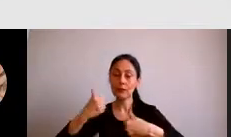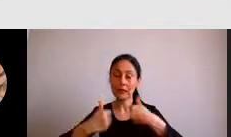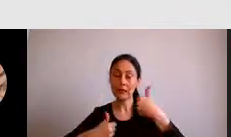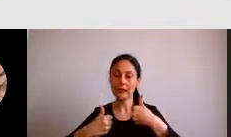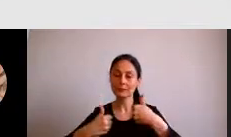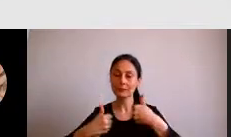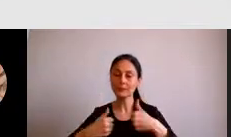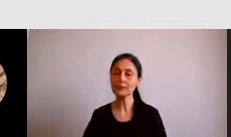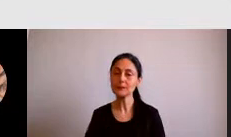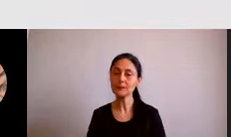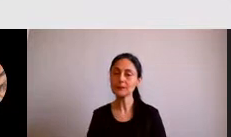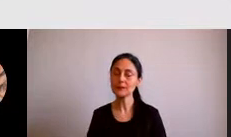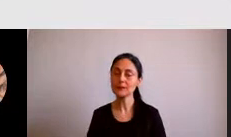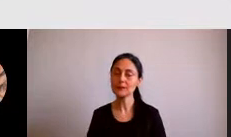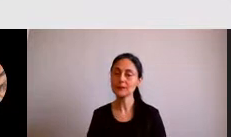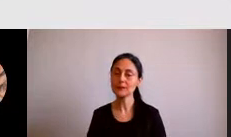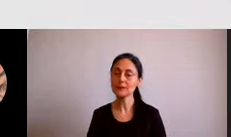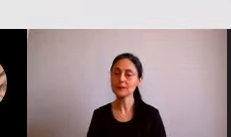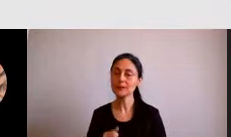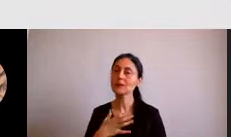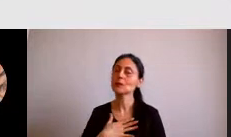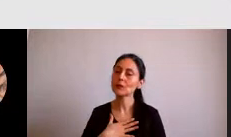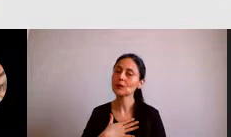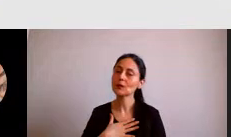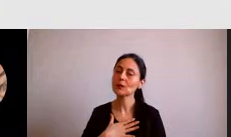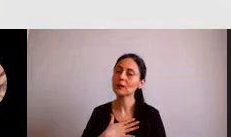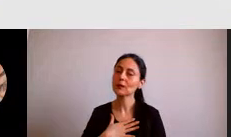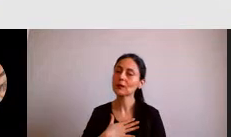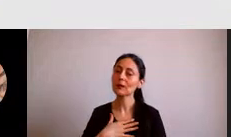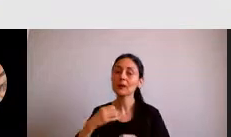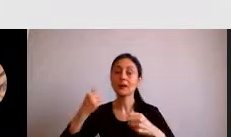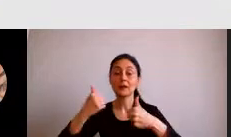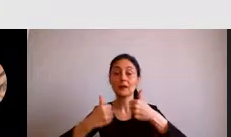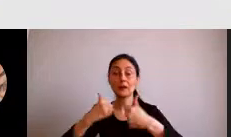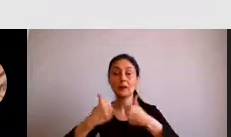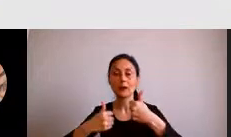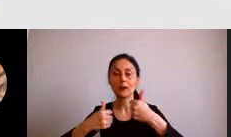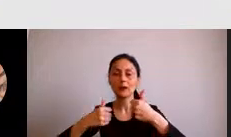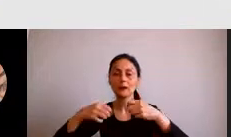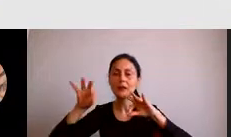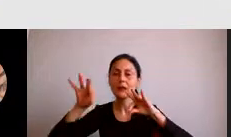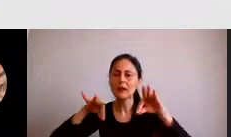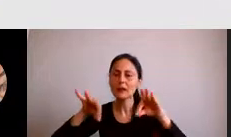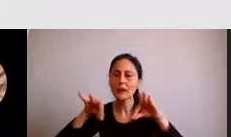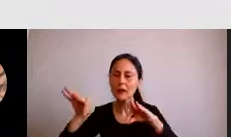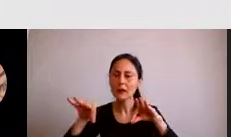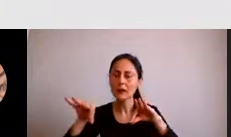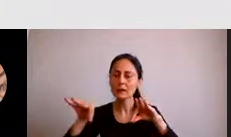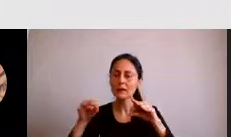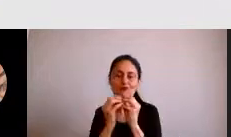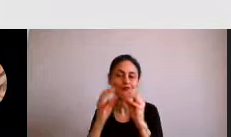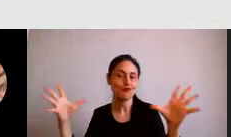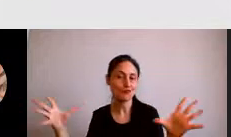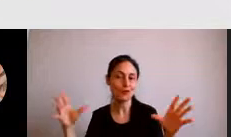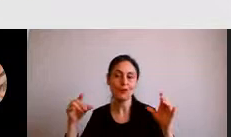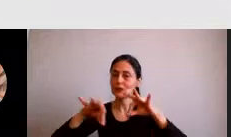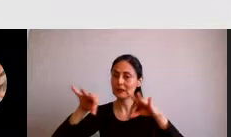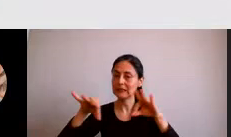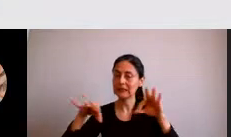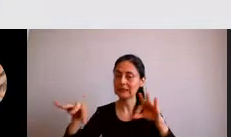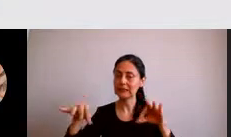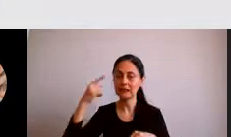nos pasa que somos como una especie como las carreras de ingeniería. Hay muchos ingenieros, pero